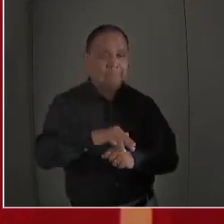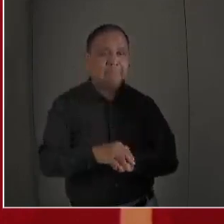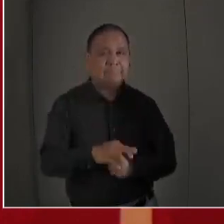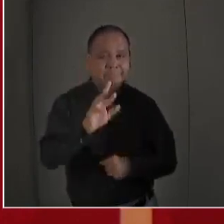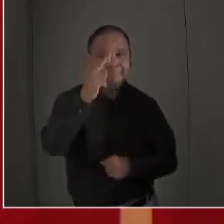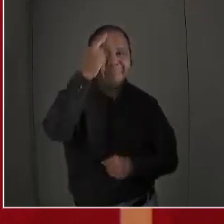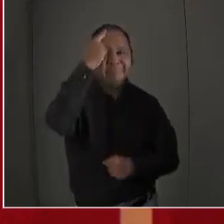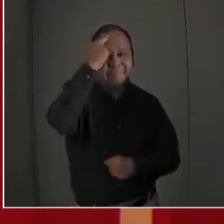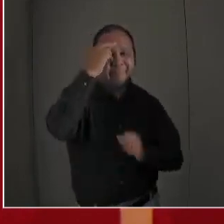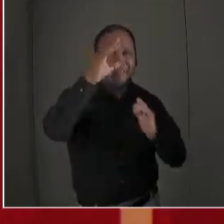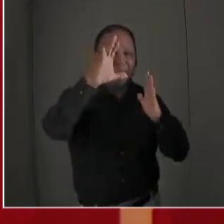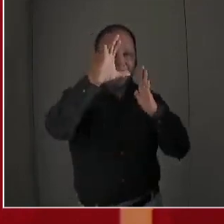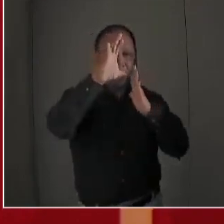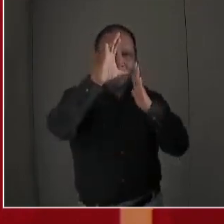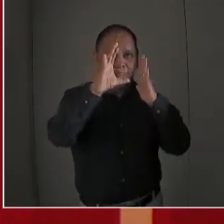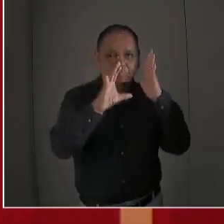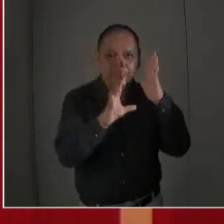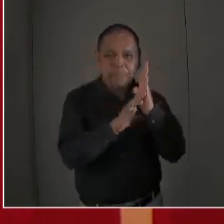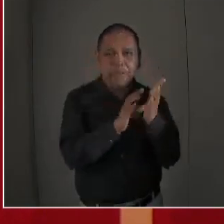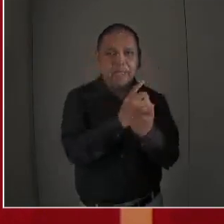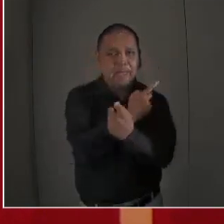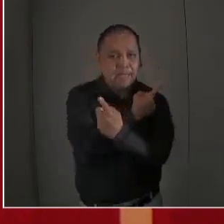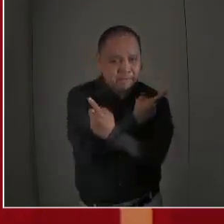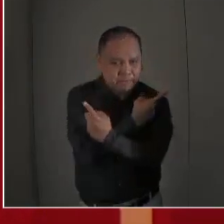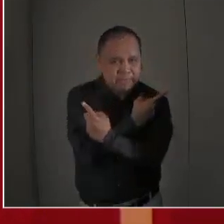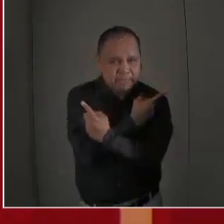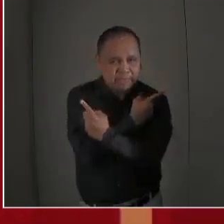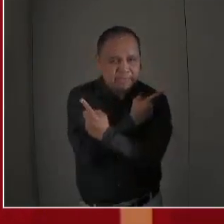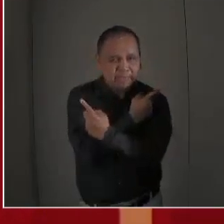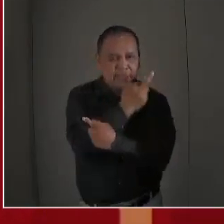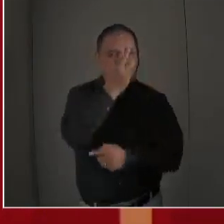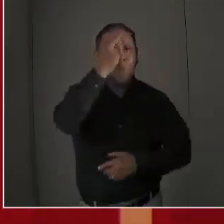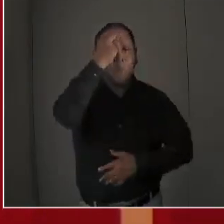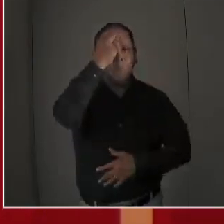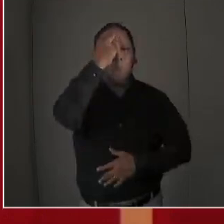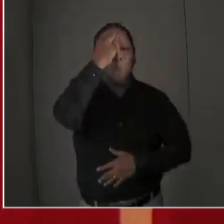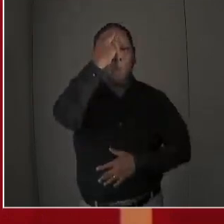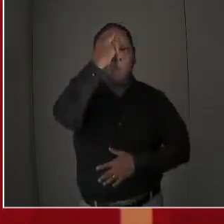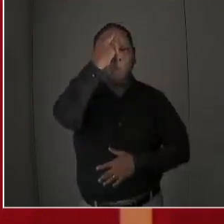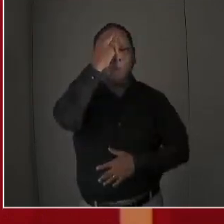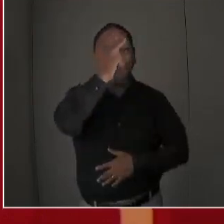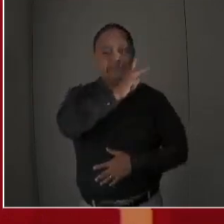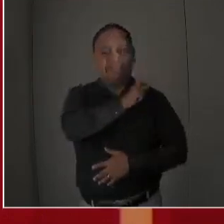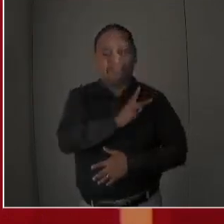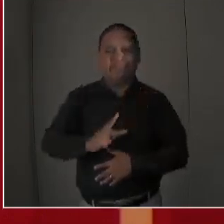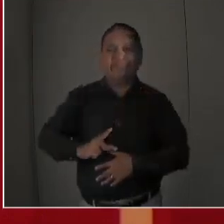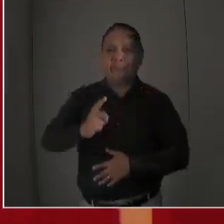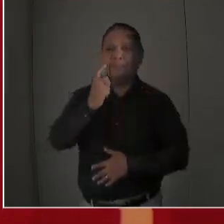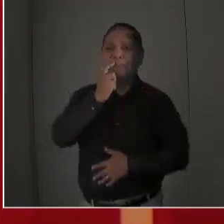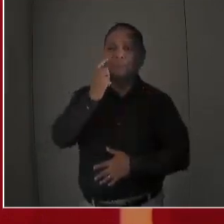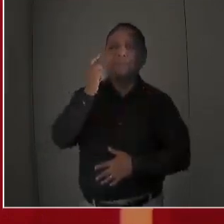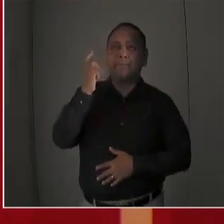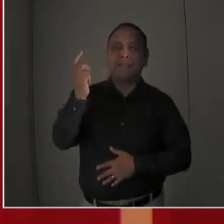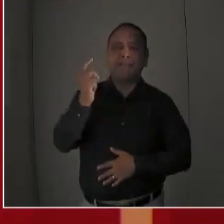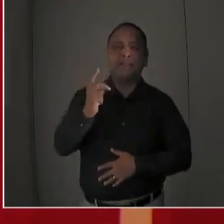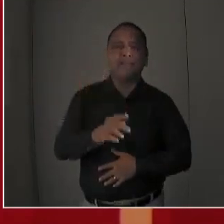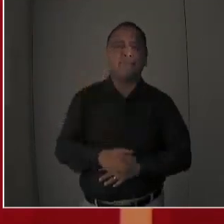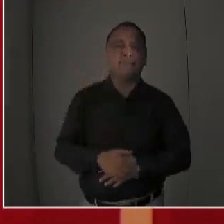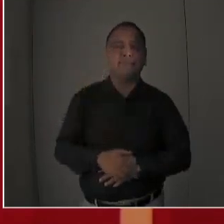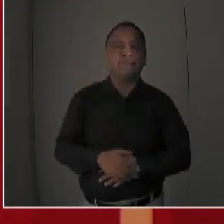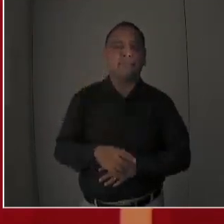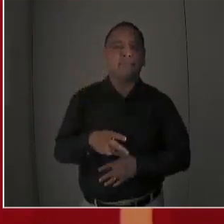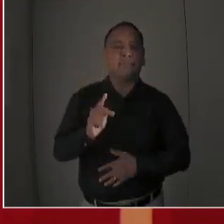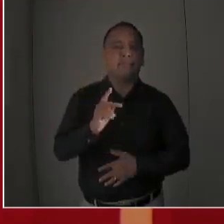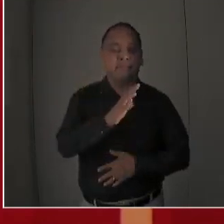la Constitución Moral que, siendo Andrés Manuel López Obrador candidato